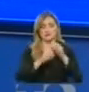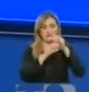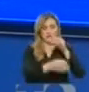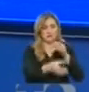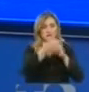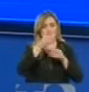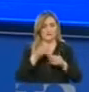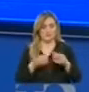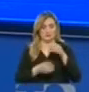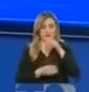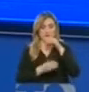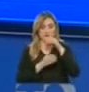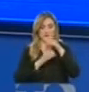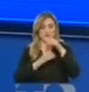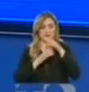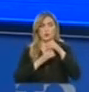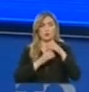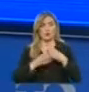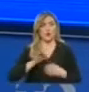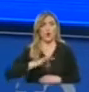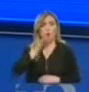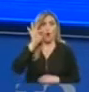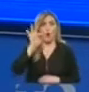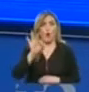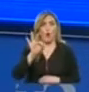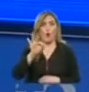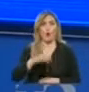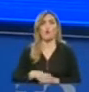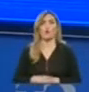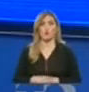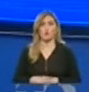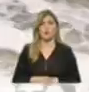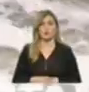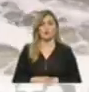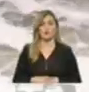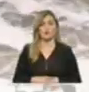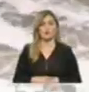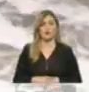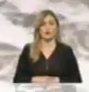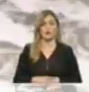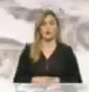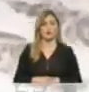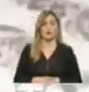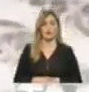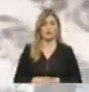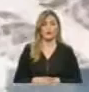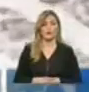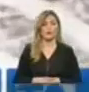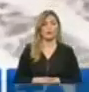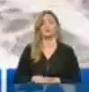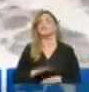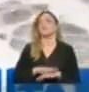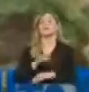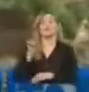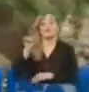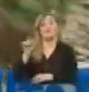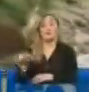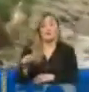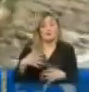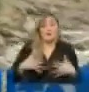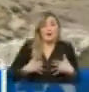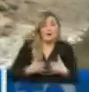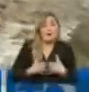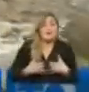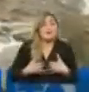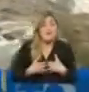expertos, esto podría ser peligroso para la vida animal y silvestre. Y eso precisamente, la presencia de animales